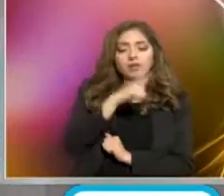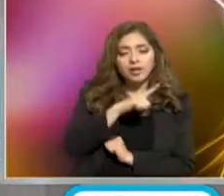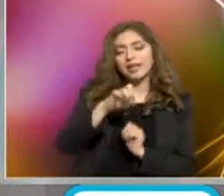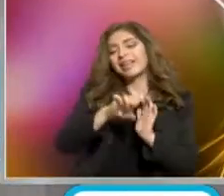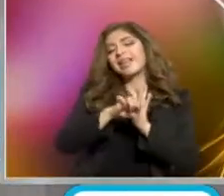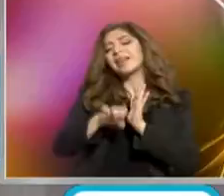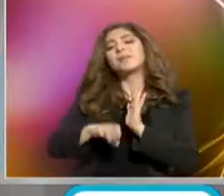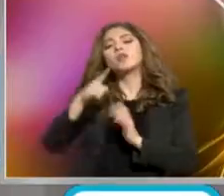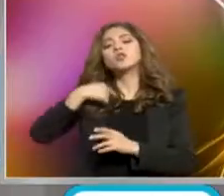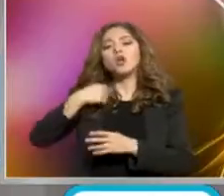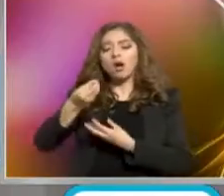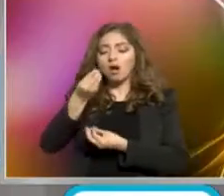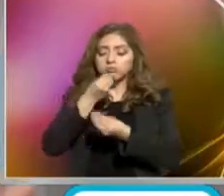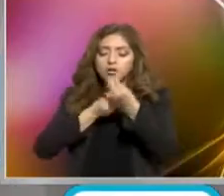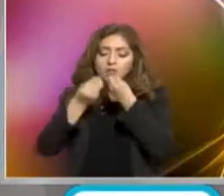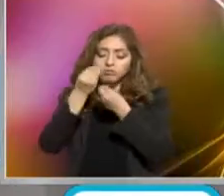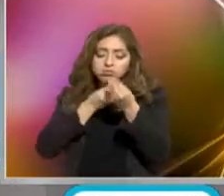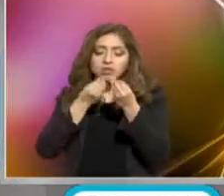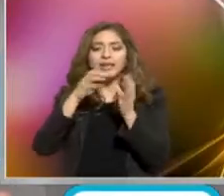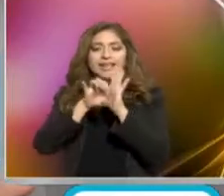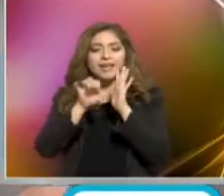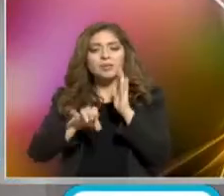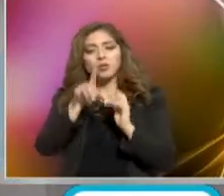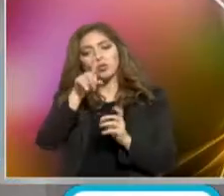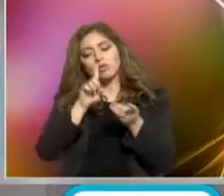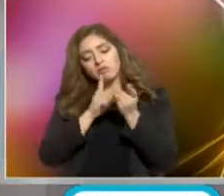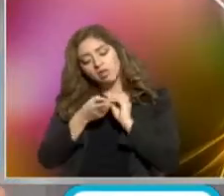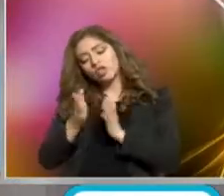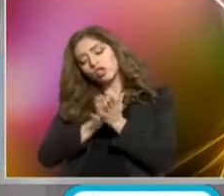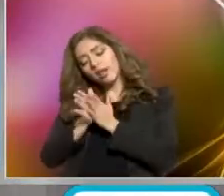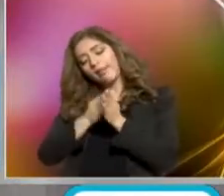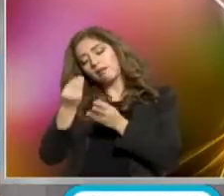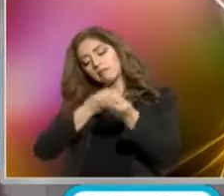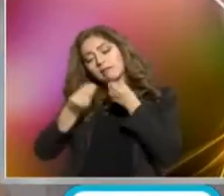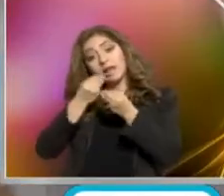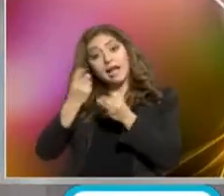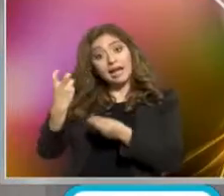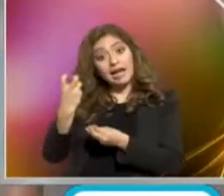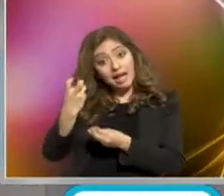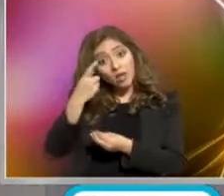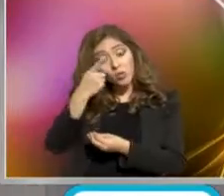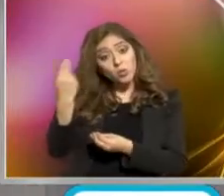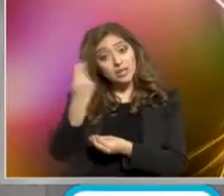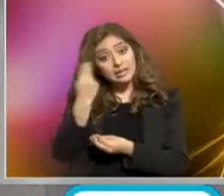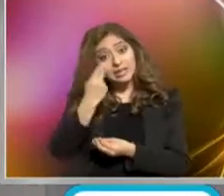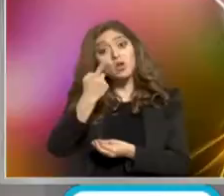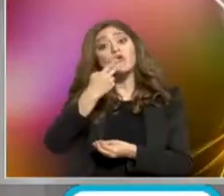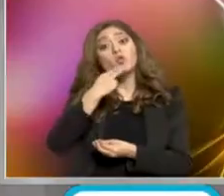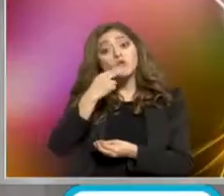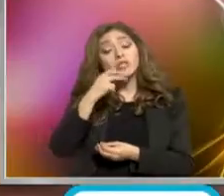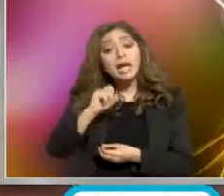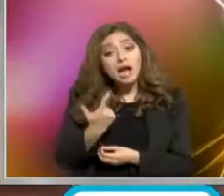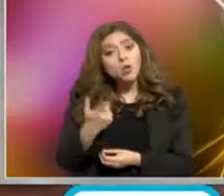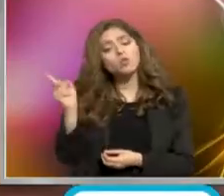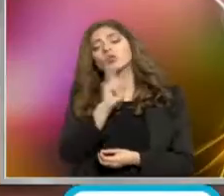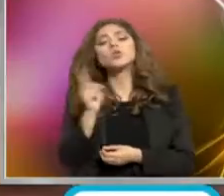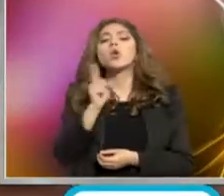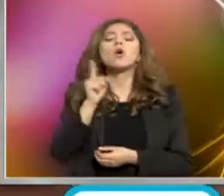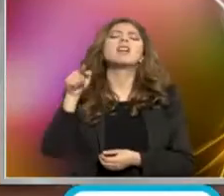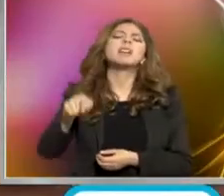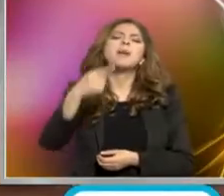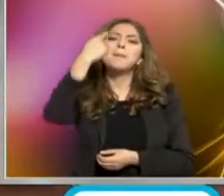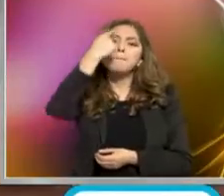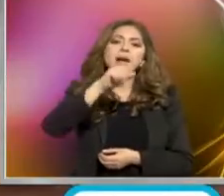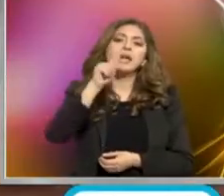típica escena de que estamos comiendo chocolates cuando nos sentamos mal, Sí, realmente helados. a lo mejor y no es que necesites algo dulce, es que necesites algo